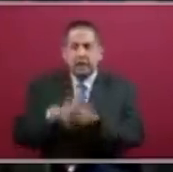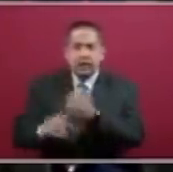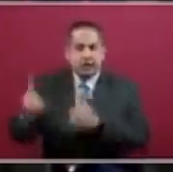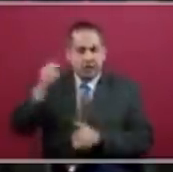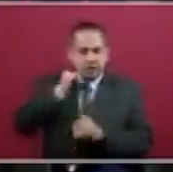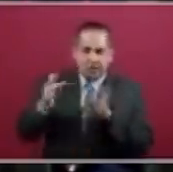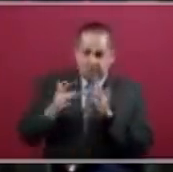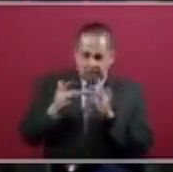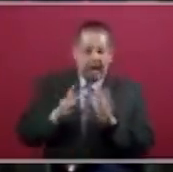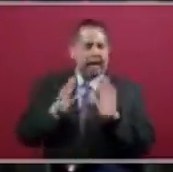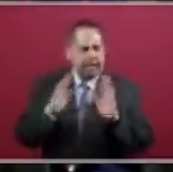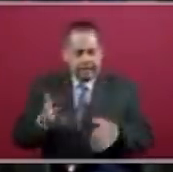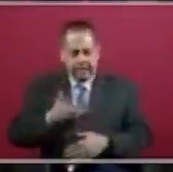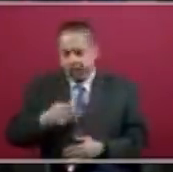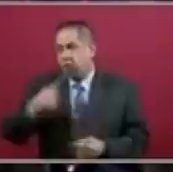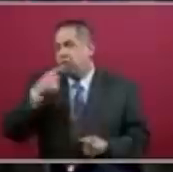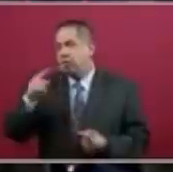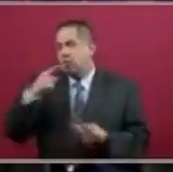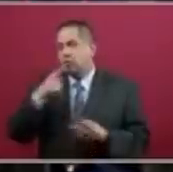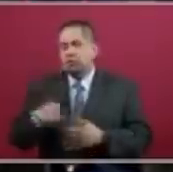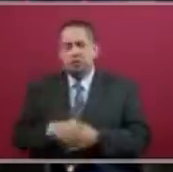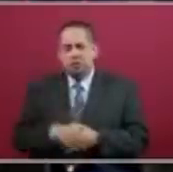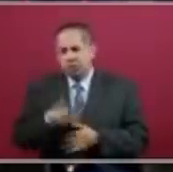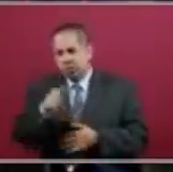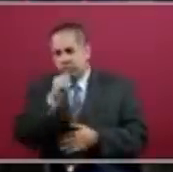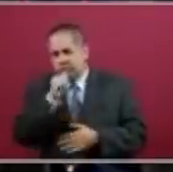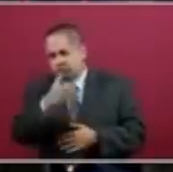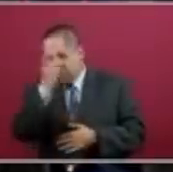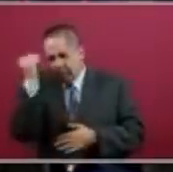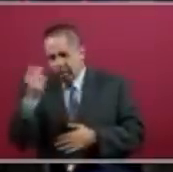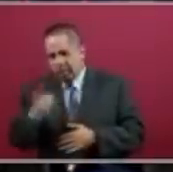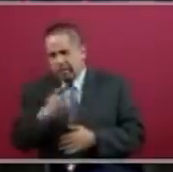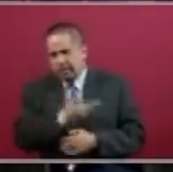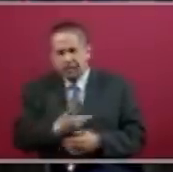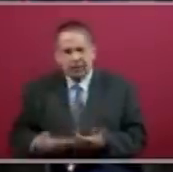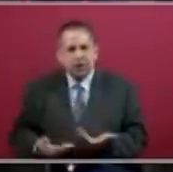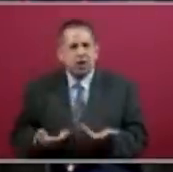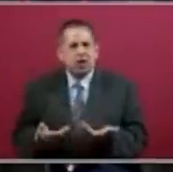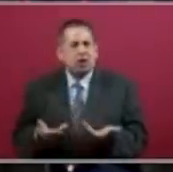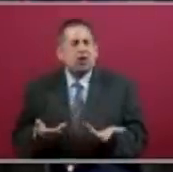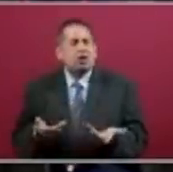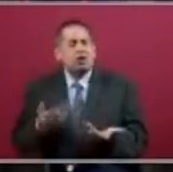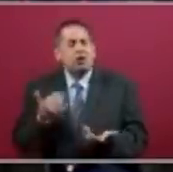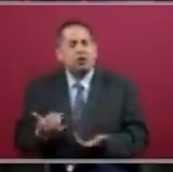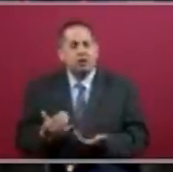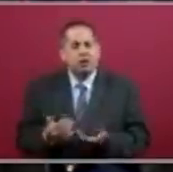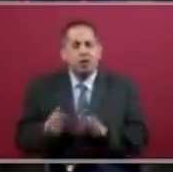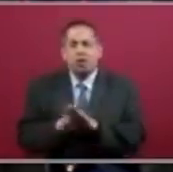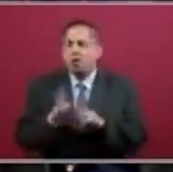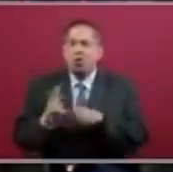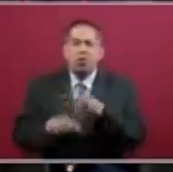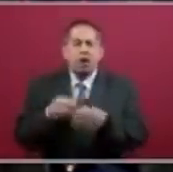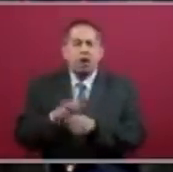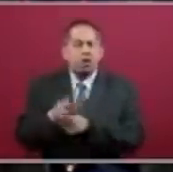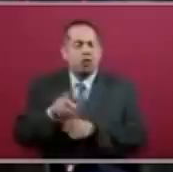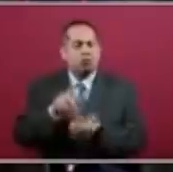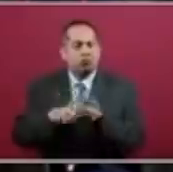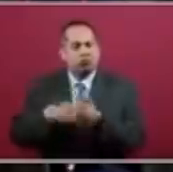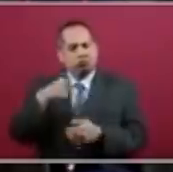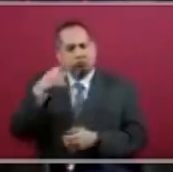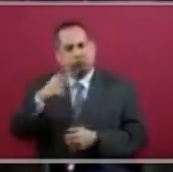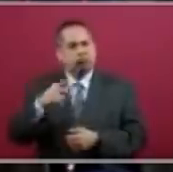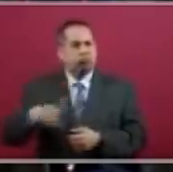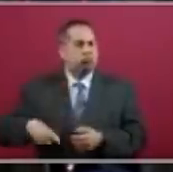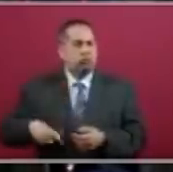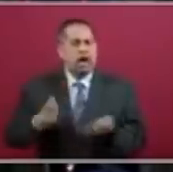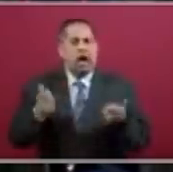conmigo para decirme que sí tienen denuncias. ¿Usted no lo sabía, presidente? Y en todo caso, ¿cuál será la postura y